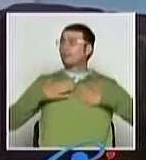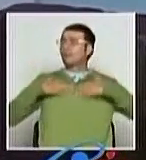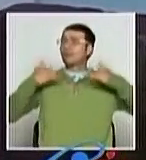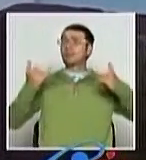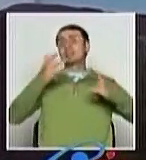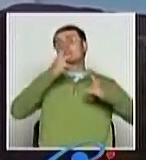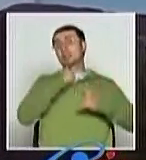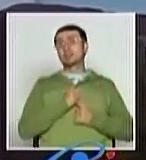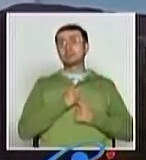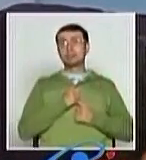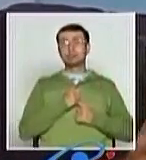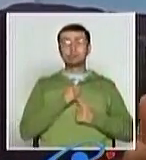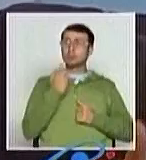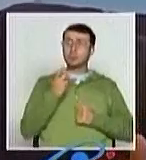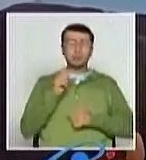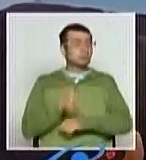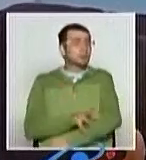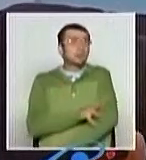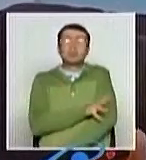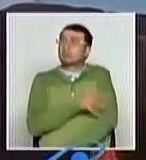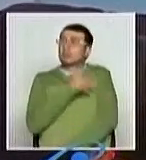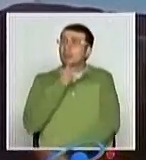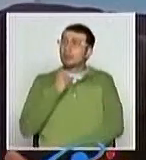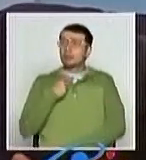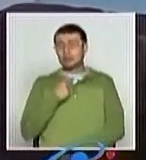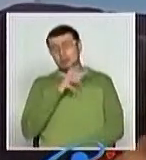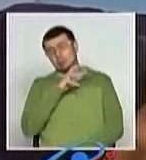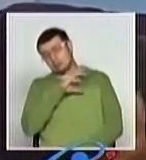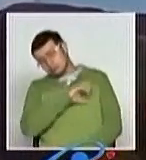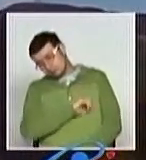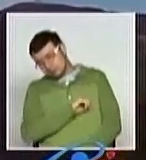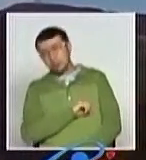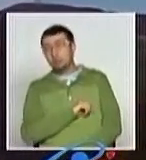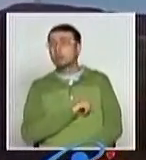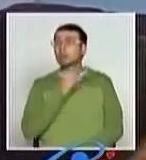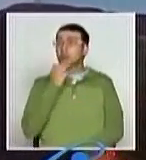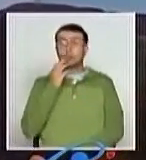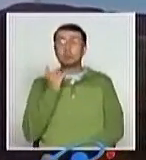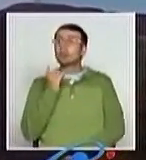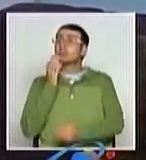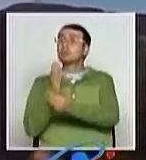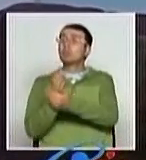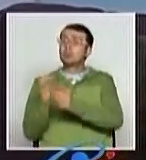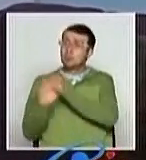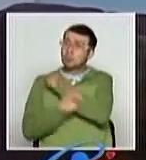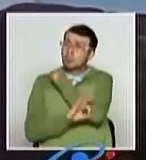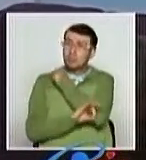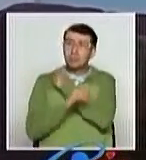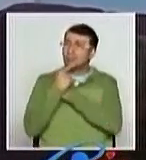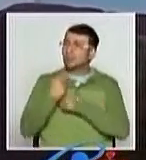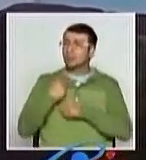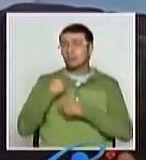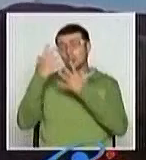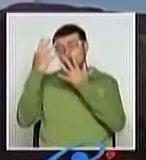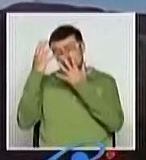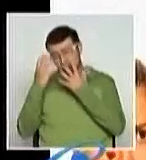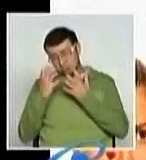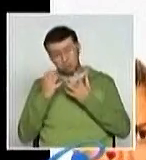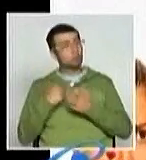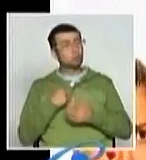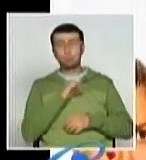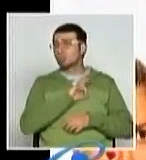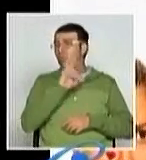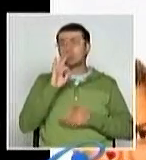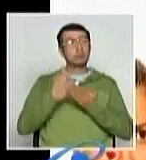turbulencia emocional de melancolía y simplemente cuando Ho ni siquiera te me dice que tengo depresión grave y que nunca me voy a poder